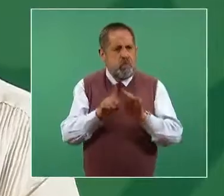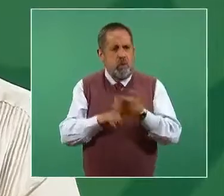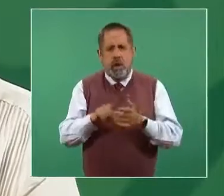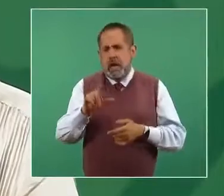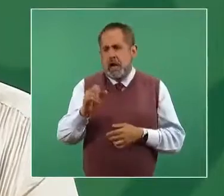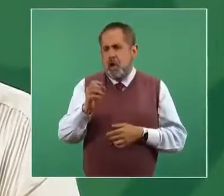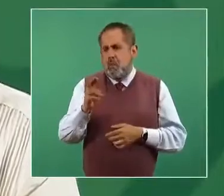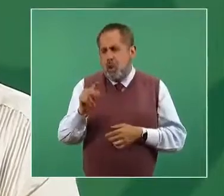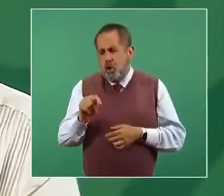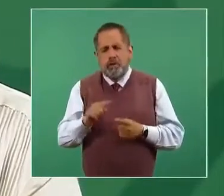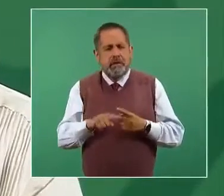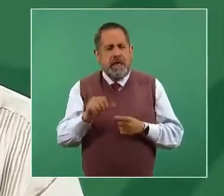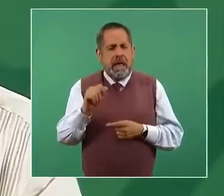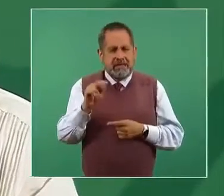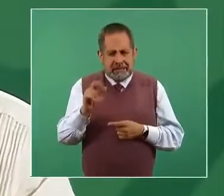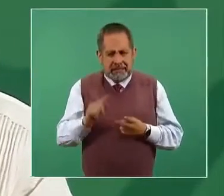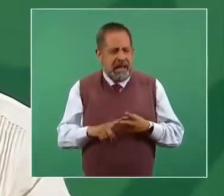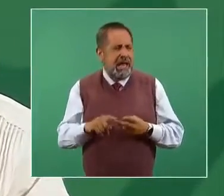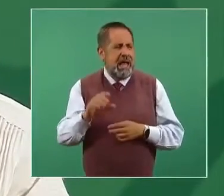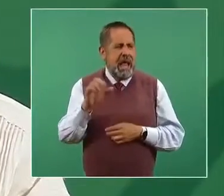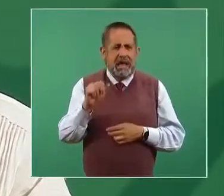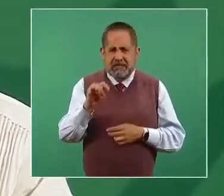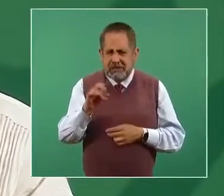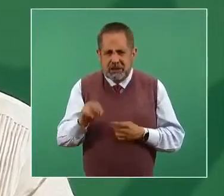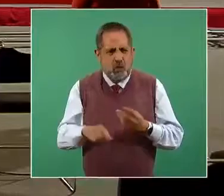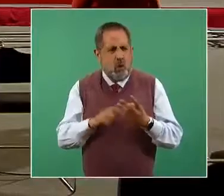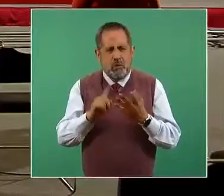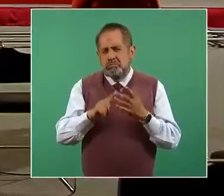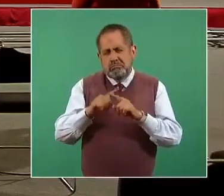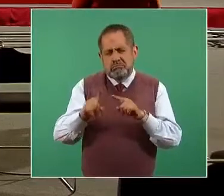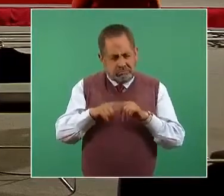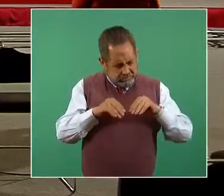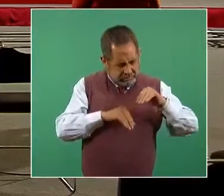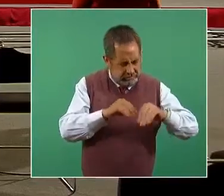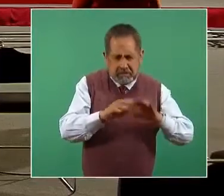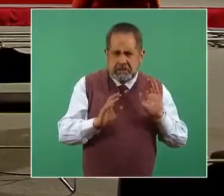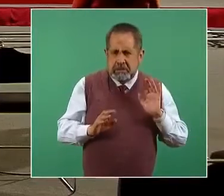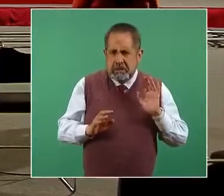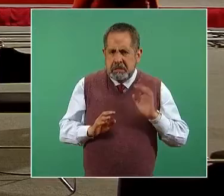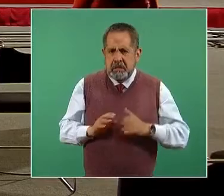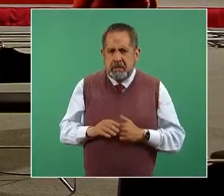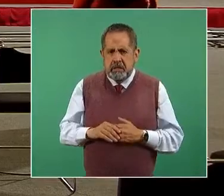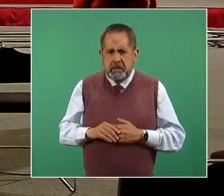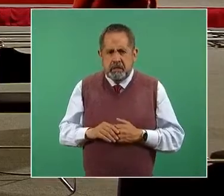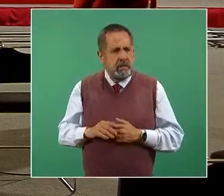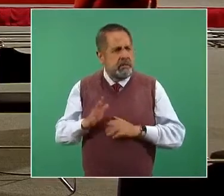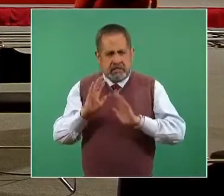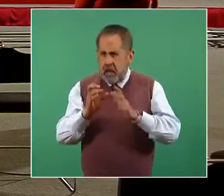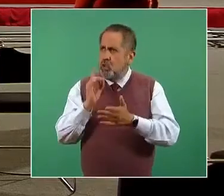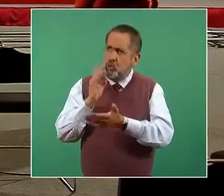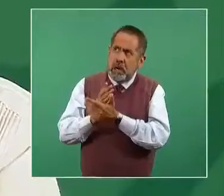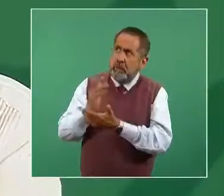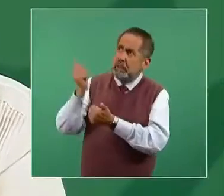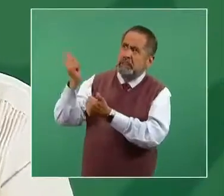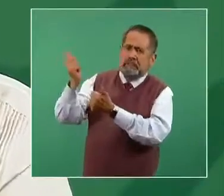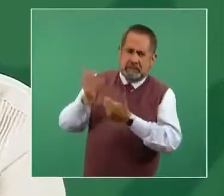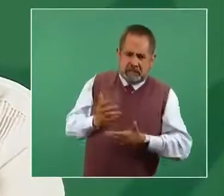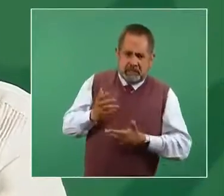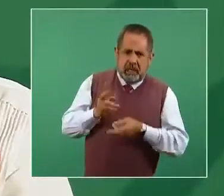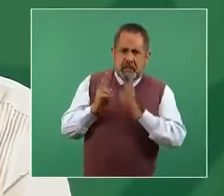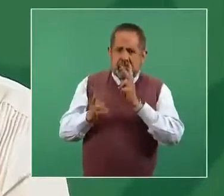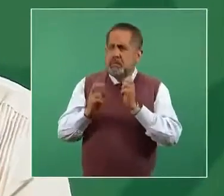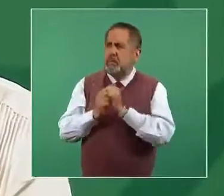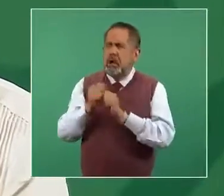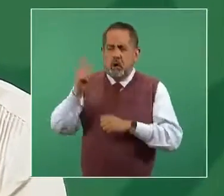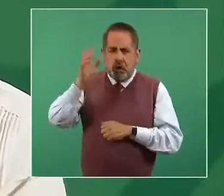con la vacuna Astra como en el caso de CanSino y la vacuna Drogmex. Y a veces hemos dicho que venga de una vez y decidimos, se habla con